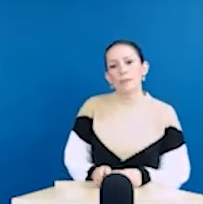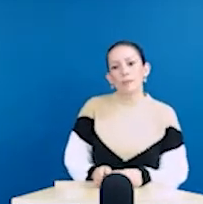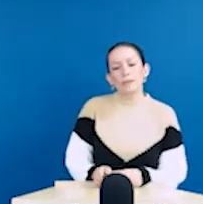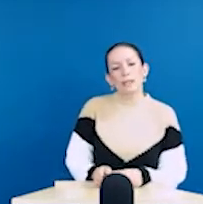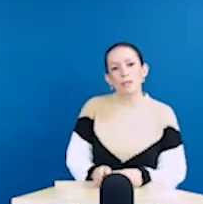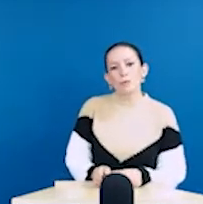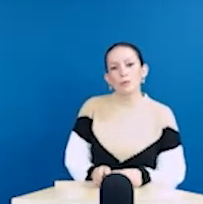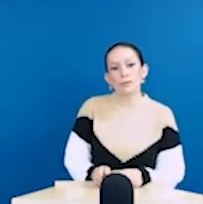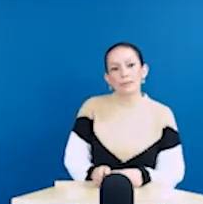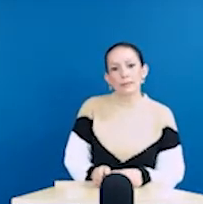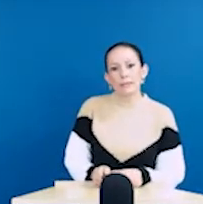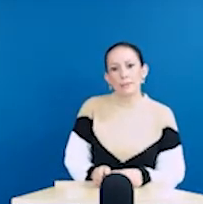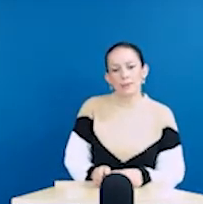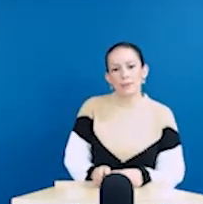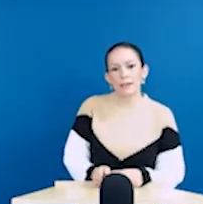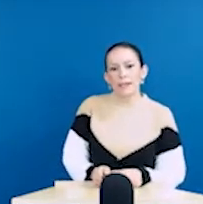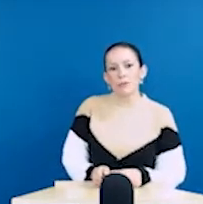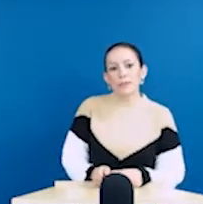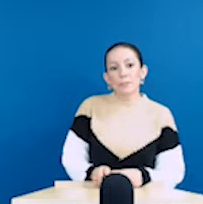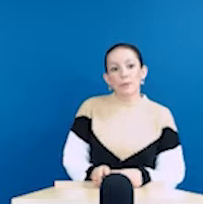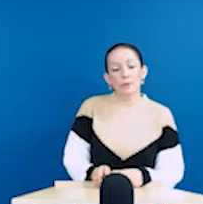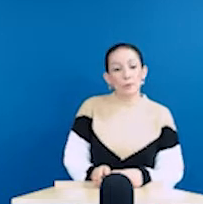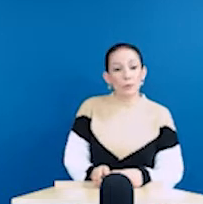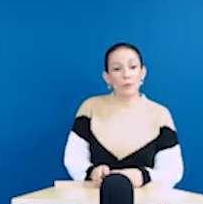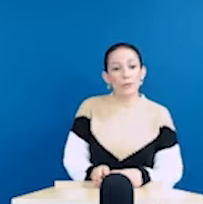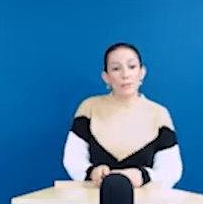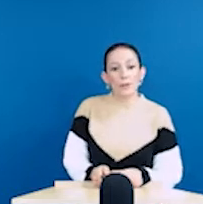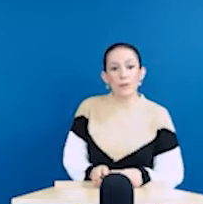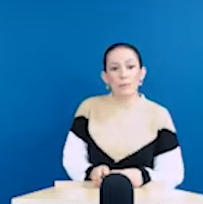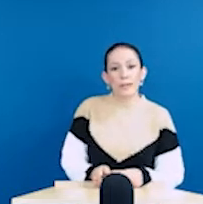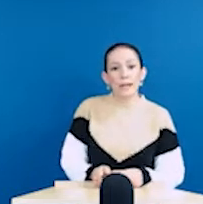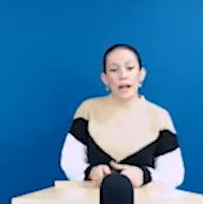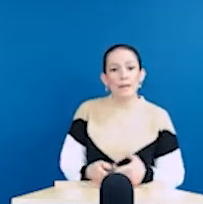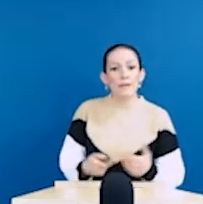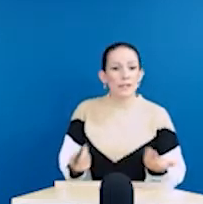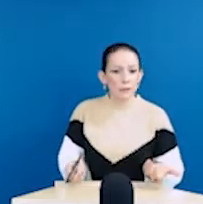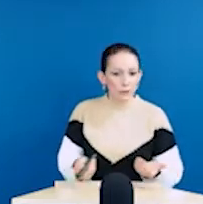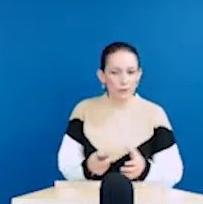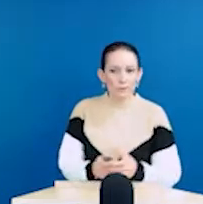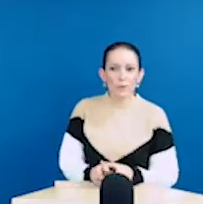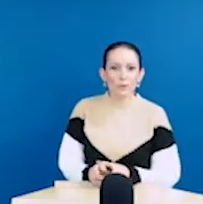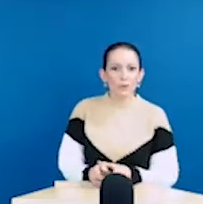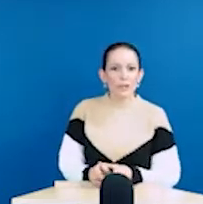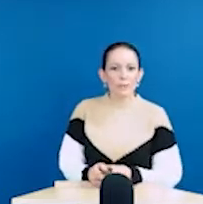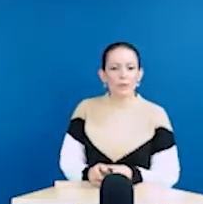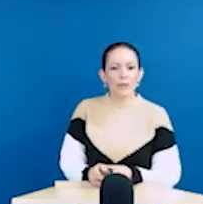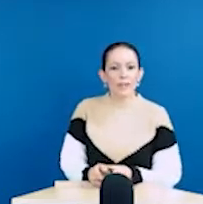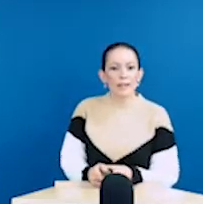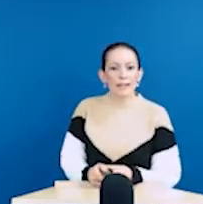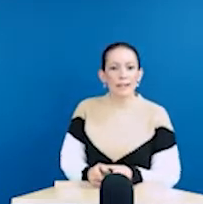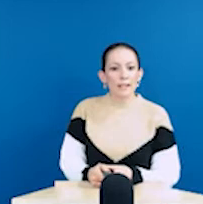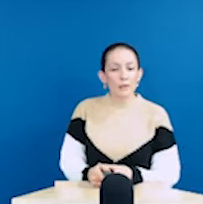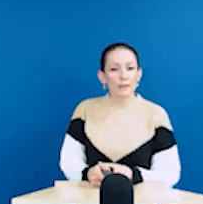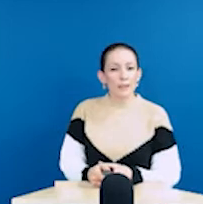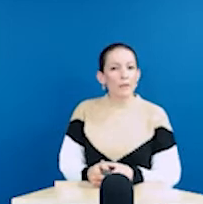mucha información de la que nosotros necesitamos. Entonces, por eso nosotros nos tenemos que volver abiertos, nosotros tenemos